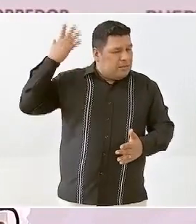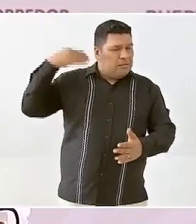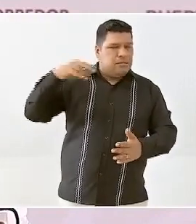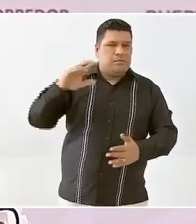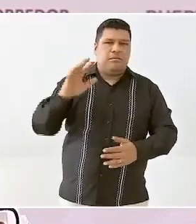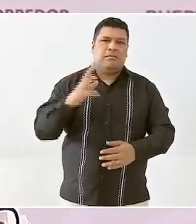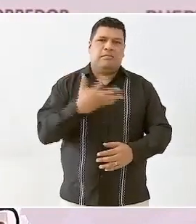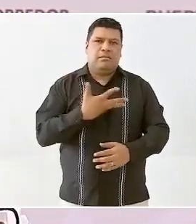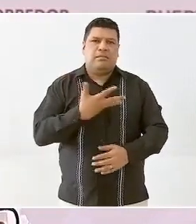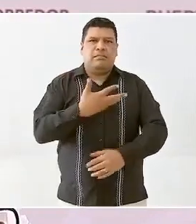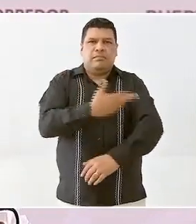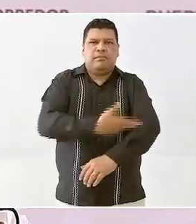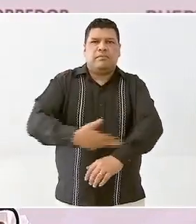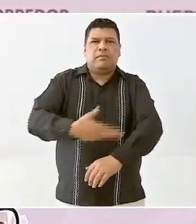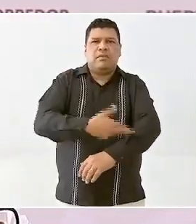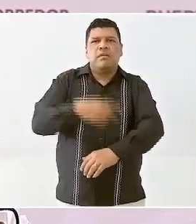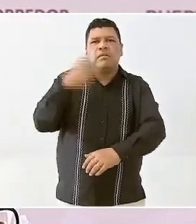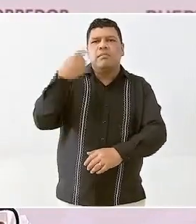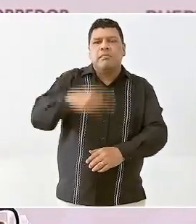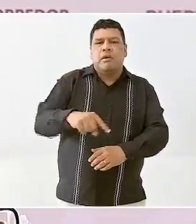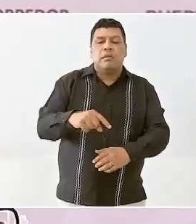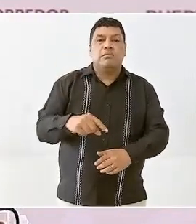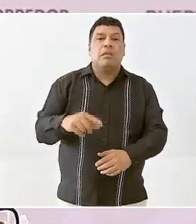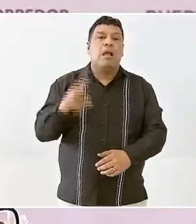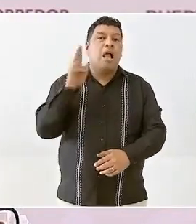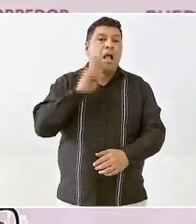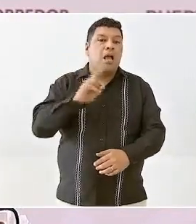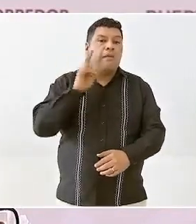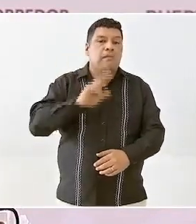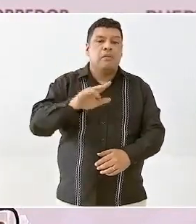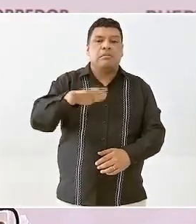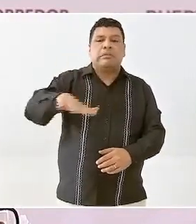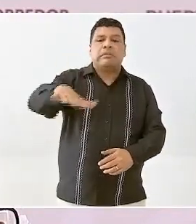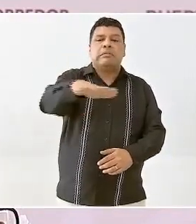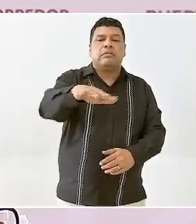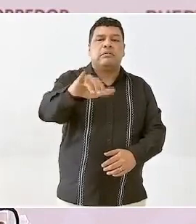para utilizar el istmo